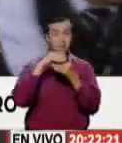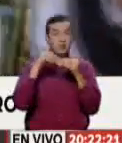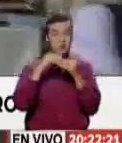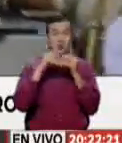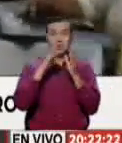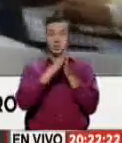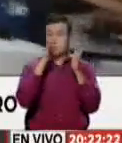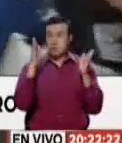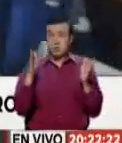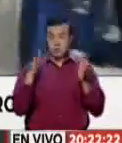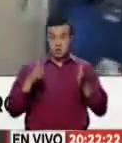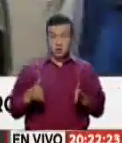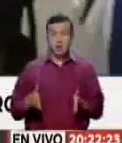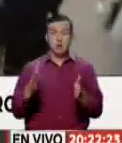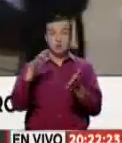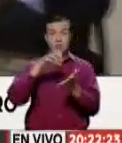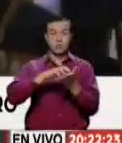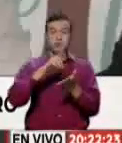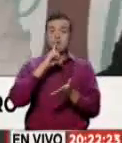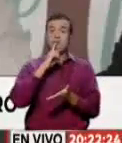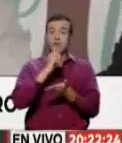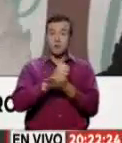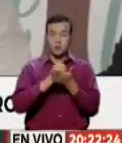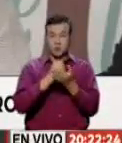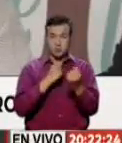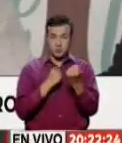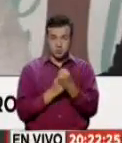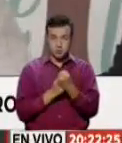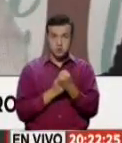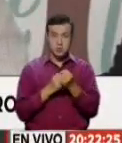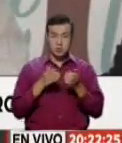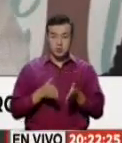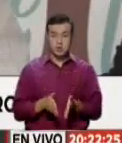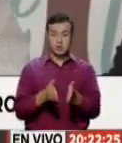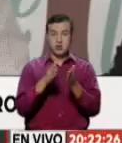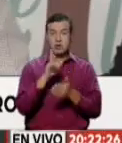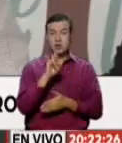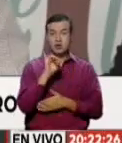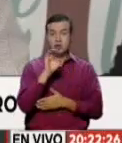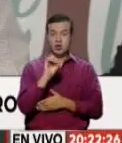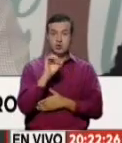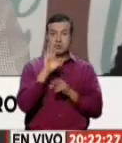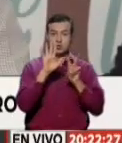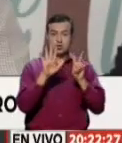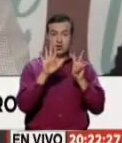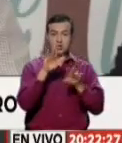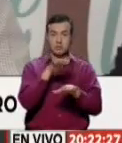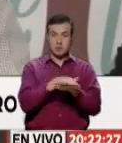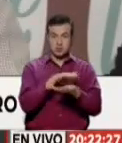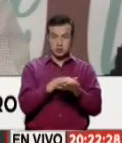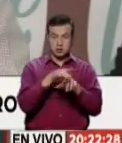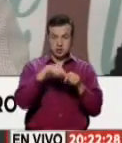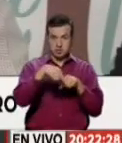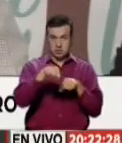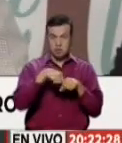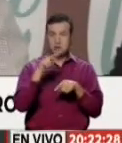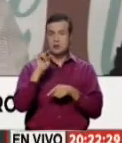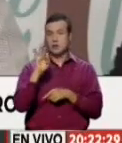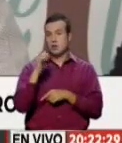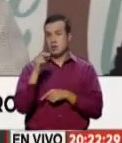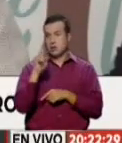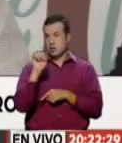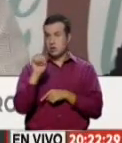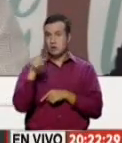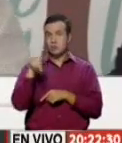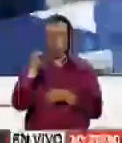la ampliación de importantes vías de la provincia orense. Una, la Río 7, Machala, y la otra, Tenguel,